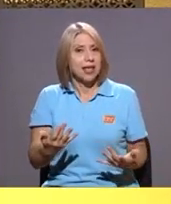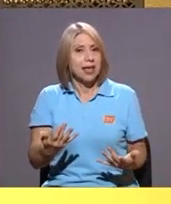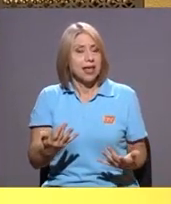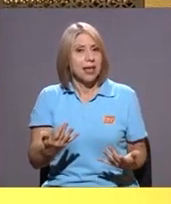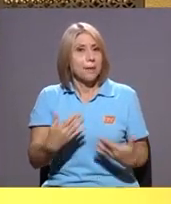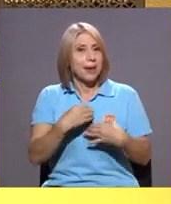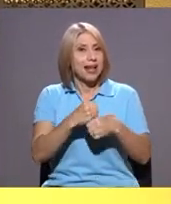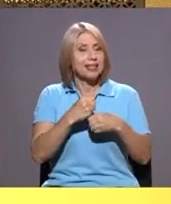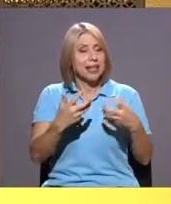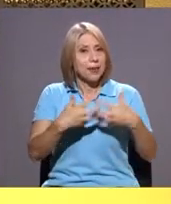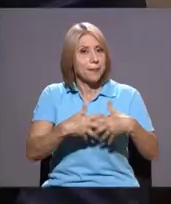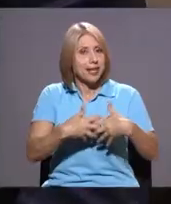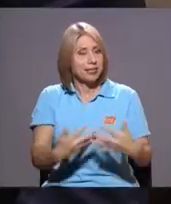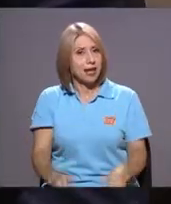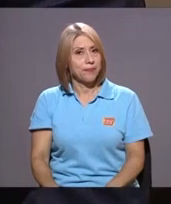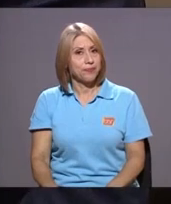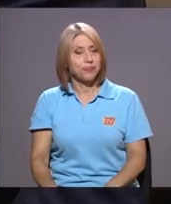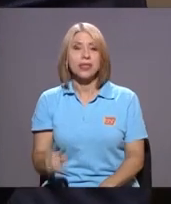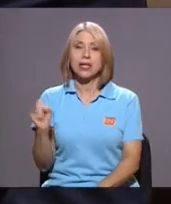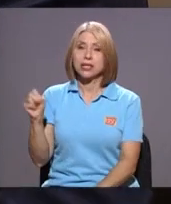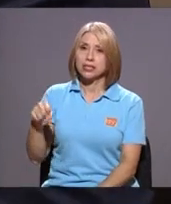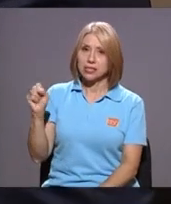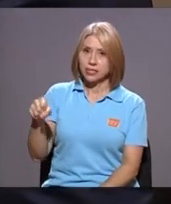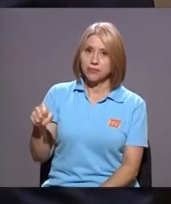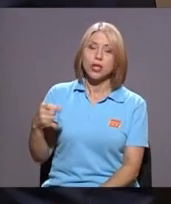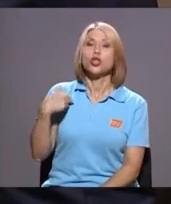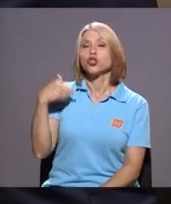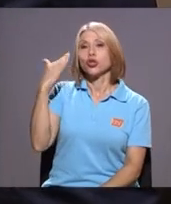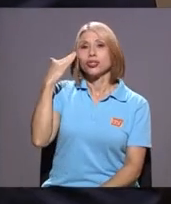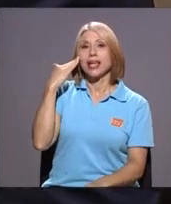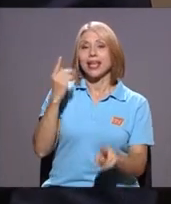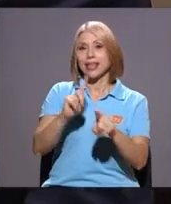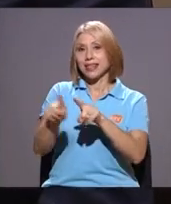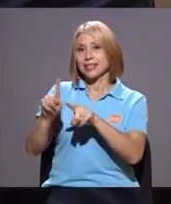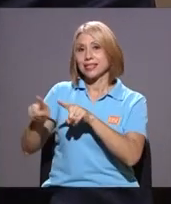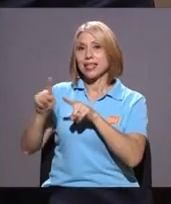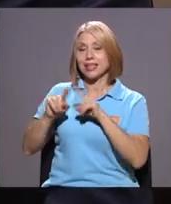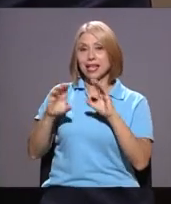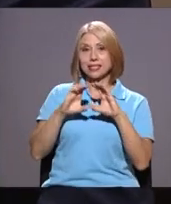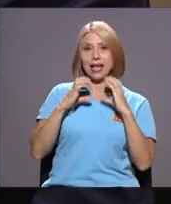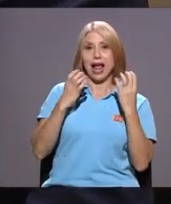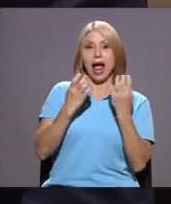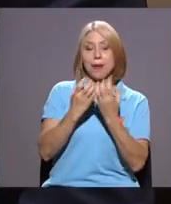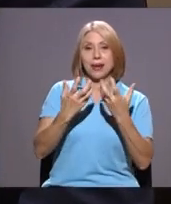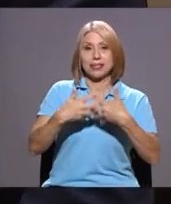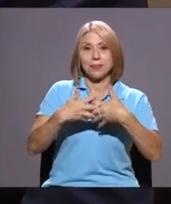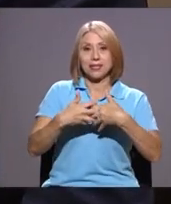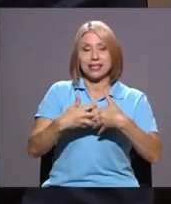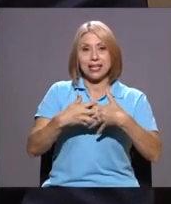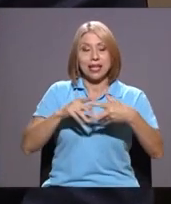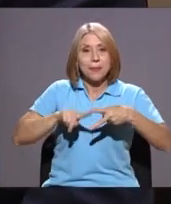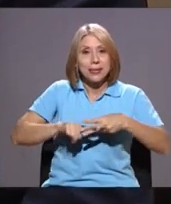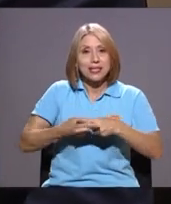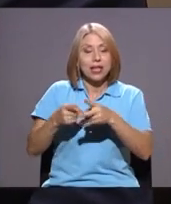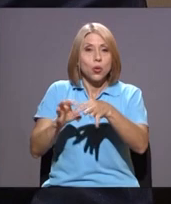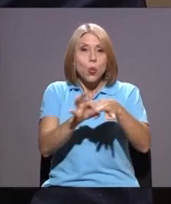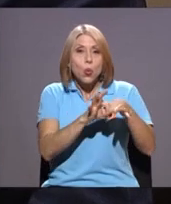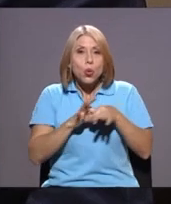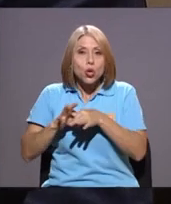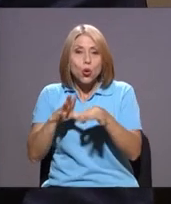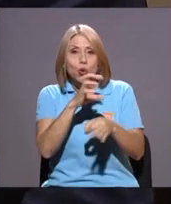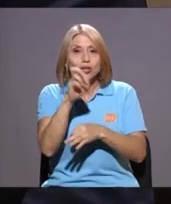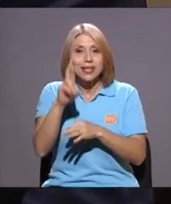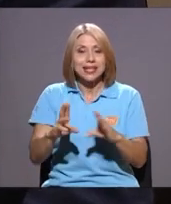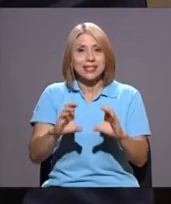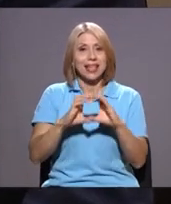para ser empresa si yo sé que las distintas cámaras empezando por la unión costarricense de cámaras de la